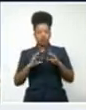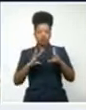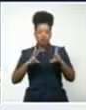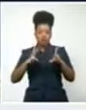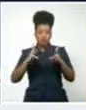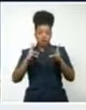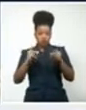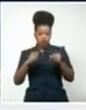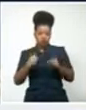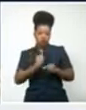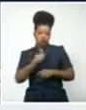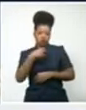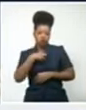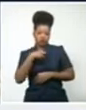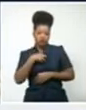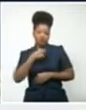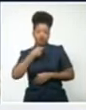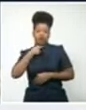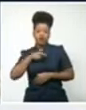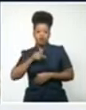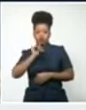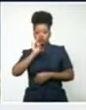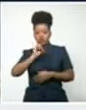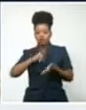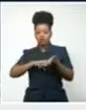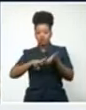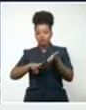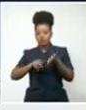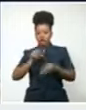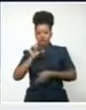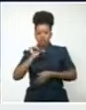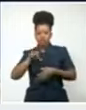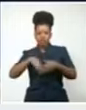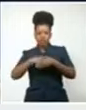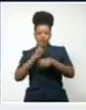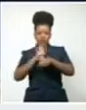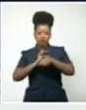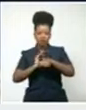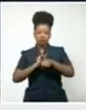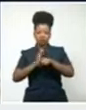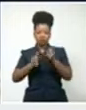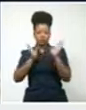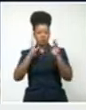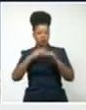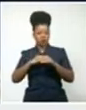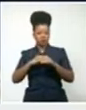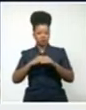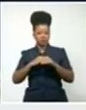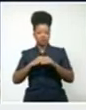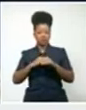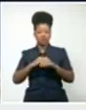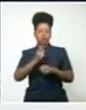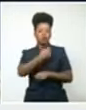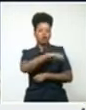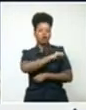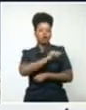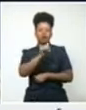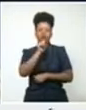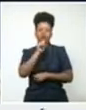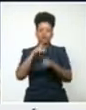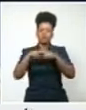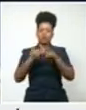por ejemplo, 7 provincias que hace 15 días no confirman casos, bueno, pero ¿por qué no se elimina un grupo de medidas de